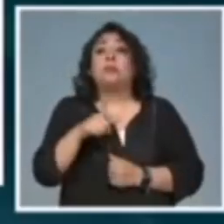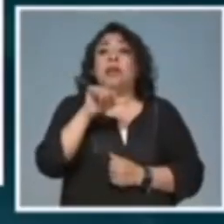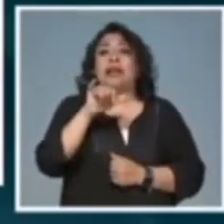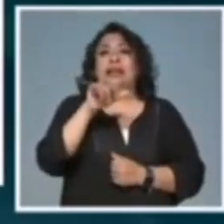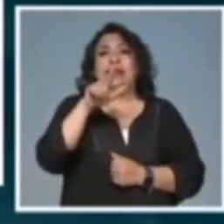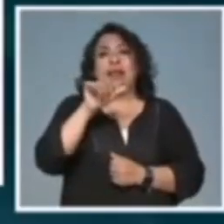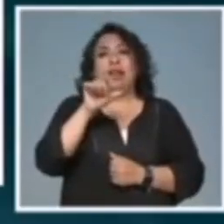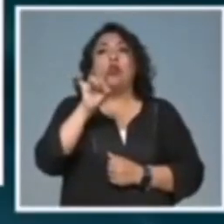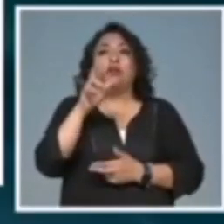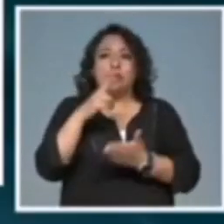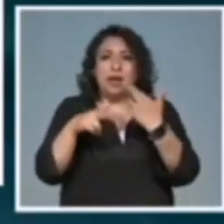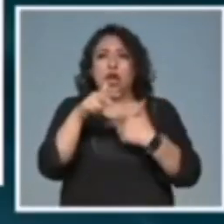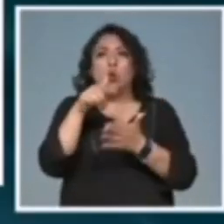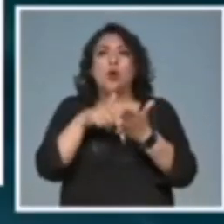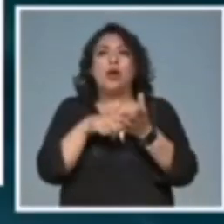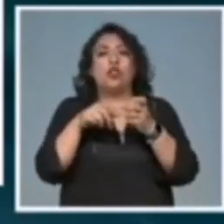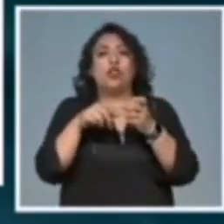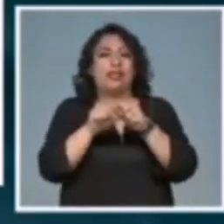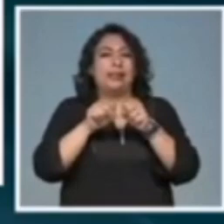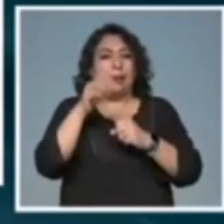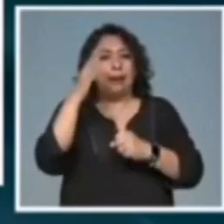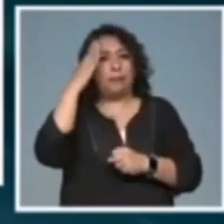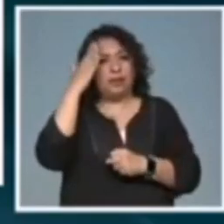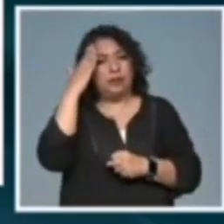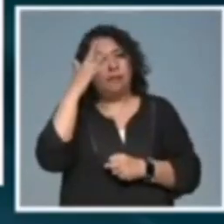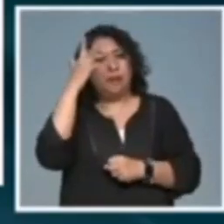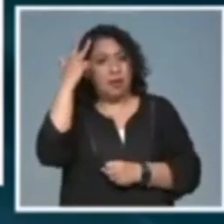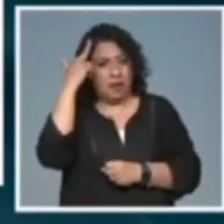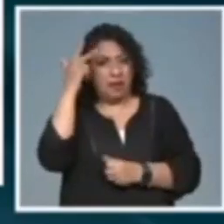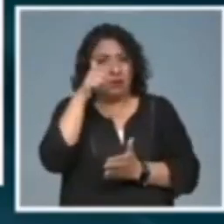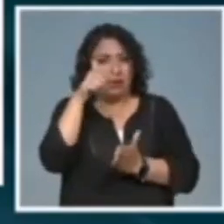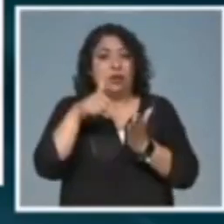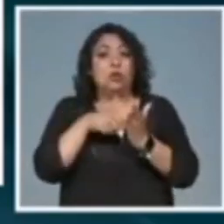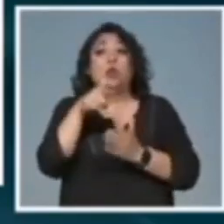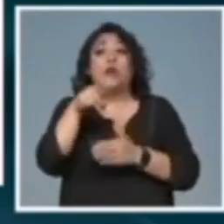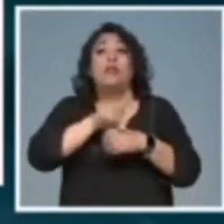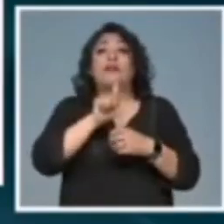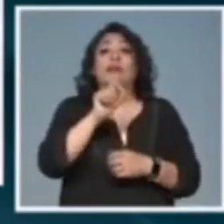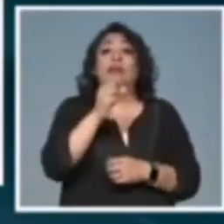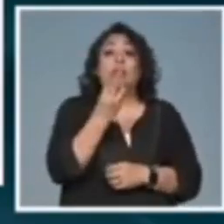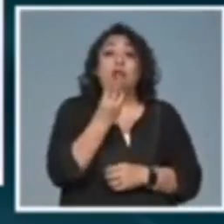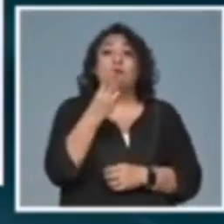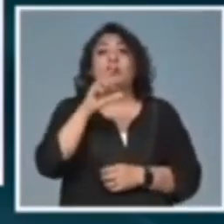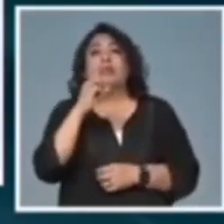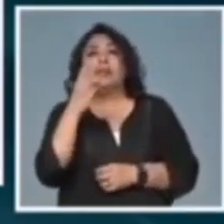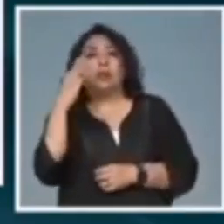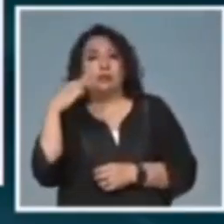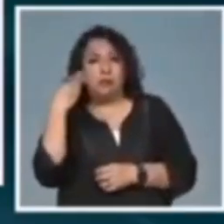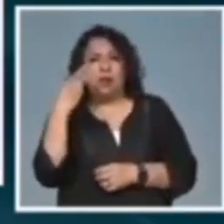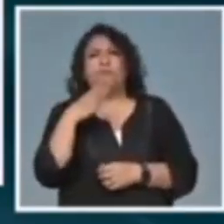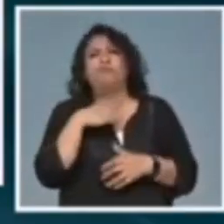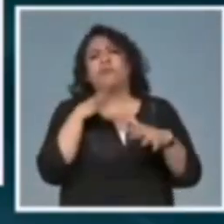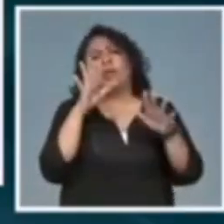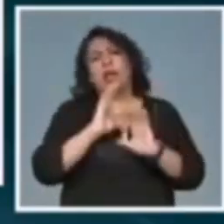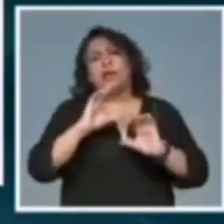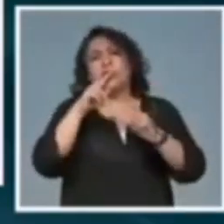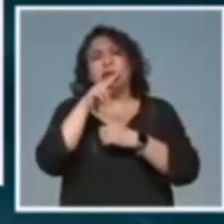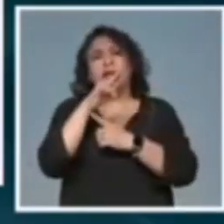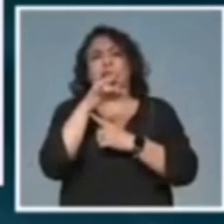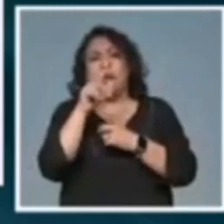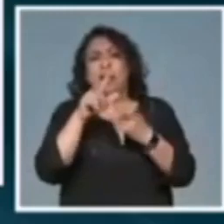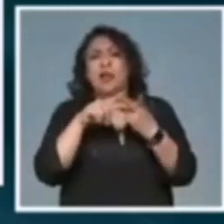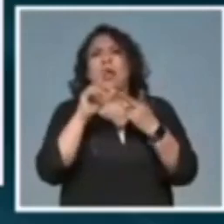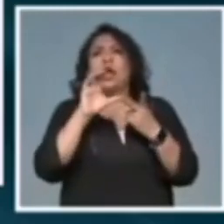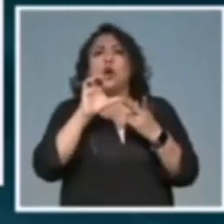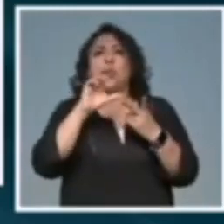Leila Downs regresa a la sala principal del Palacio de Bellas Artes este 22 y 23 de marzo. Además de canciones como Naila, La